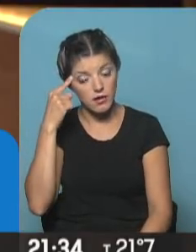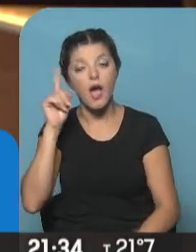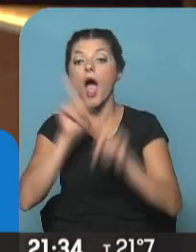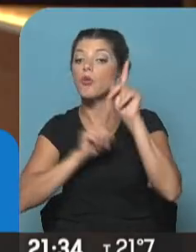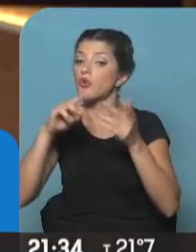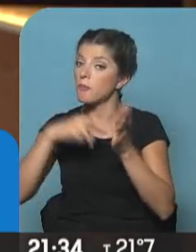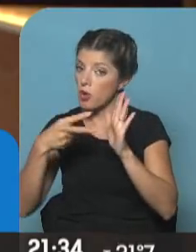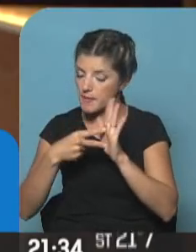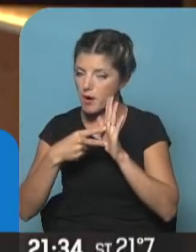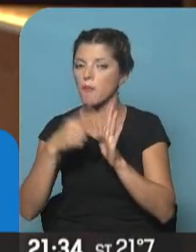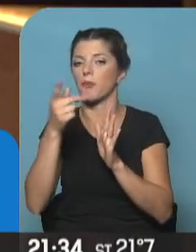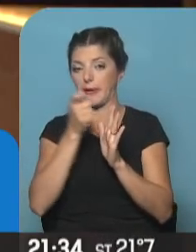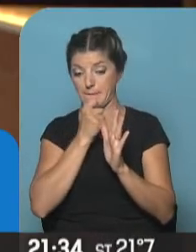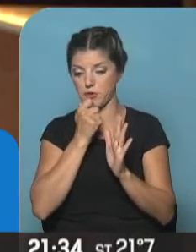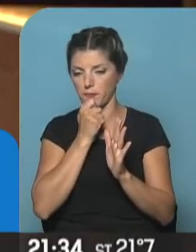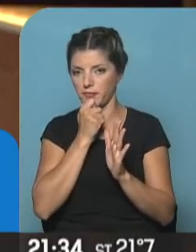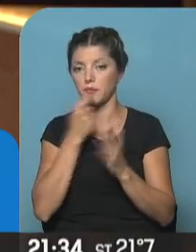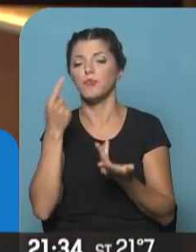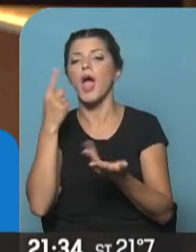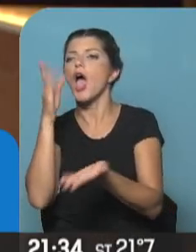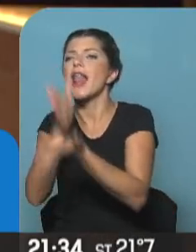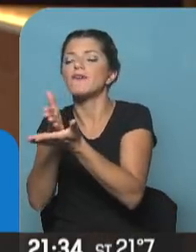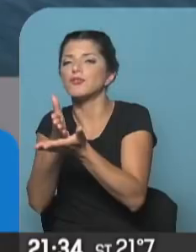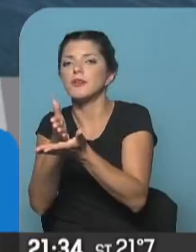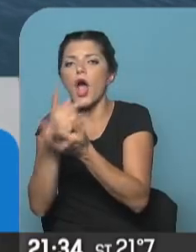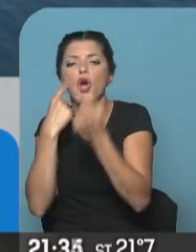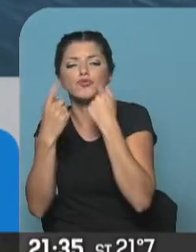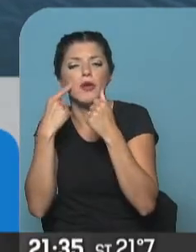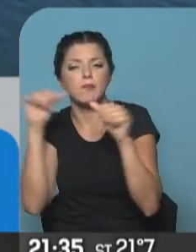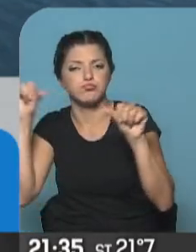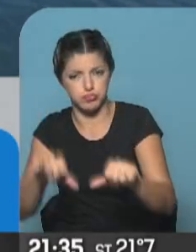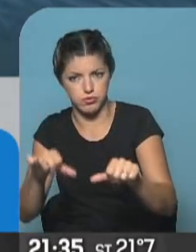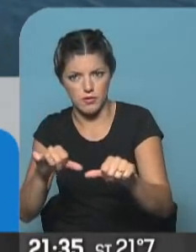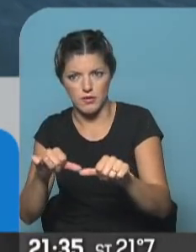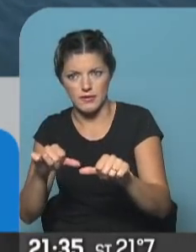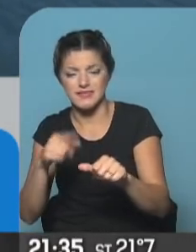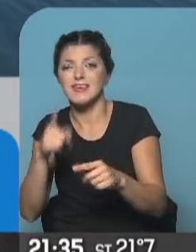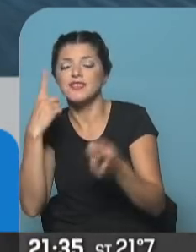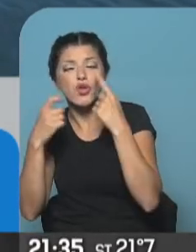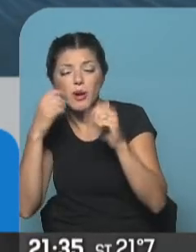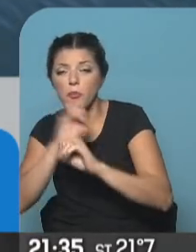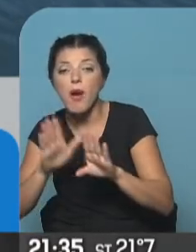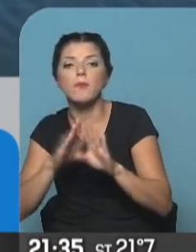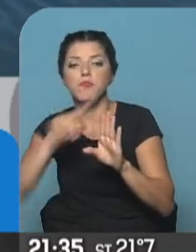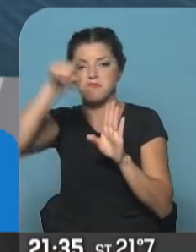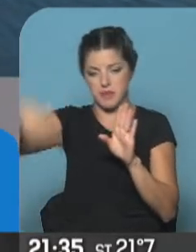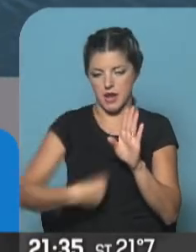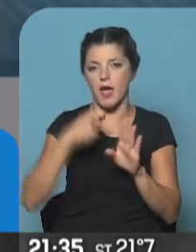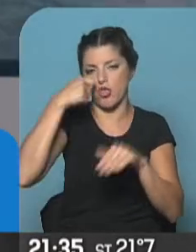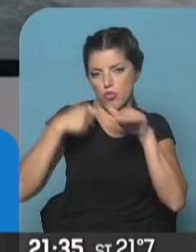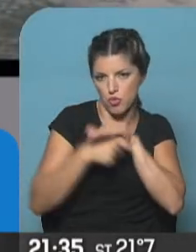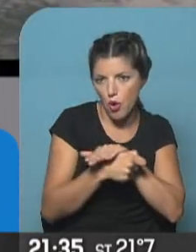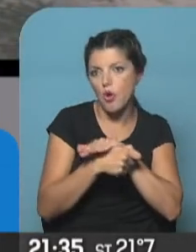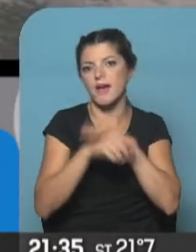que son esta falta de control de la frontera, que significa invasión de la droga, significa trata de personas, tráfico